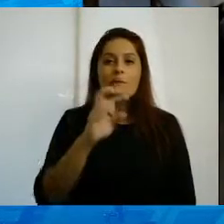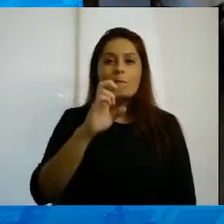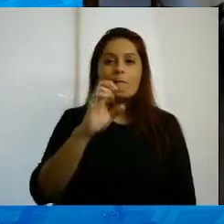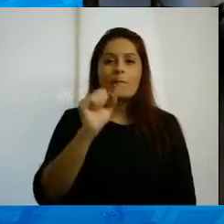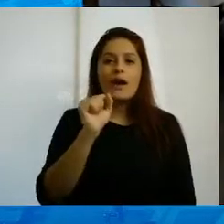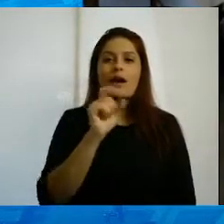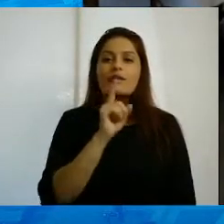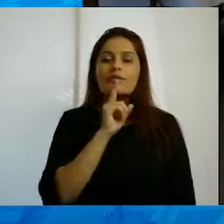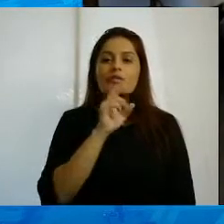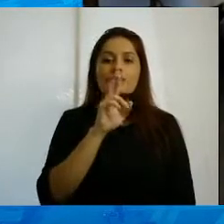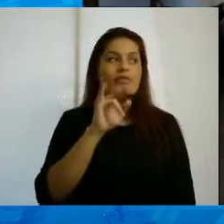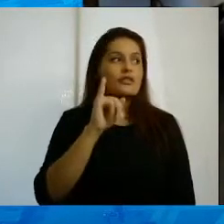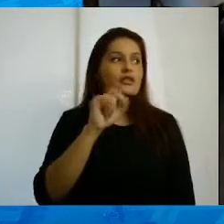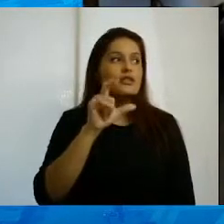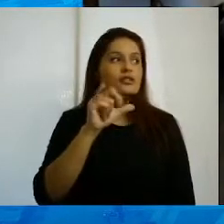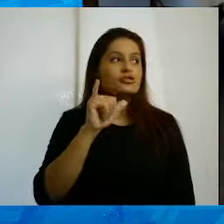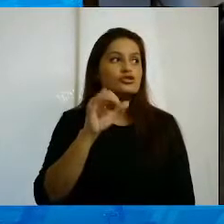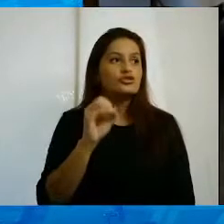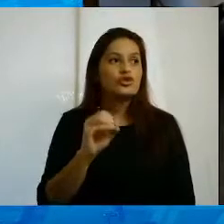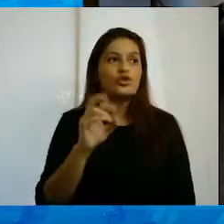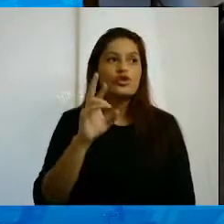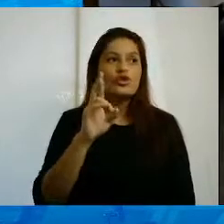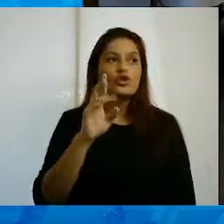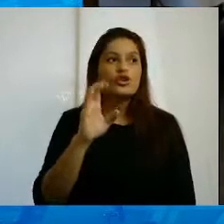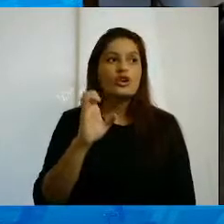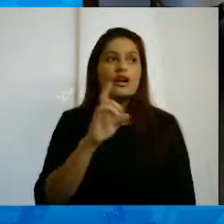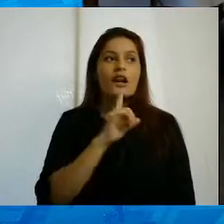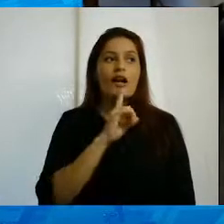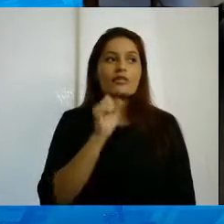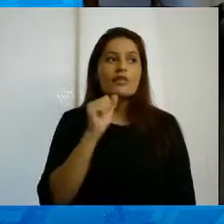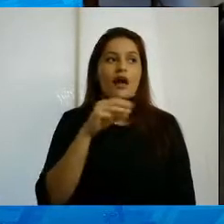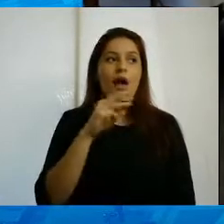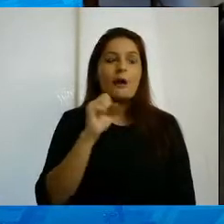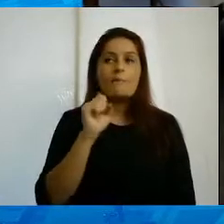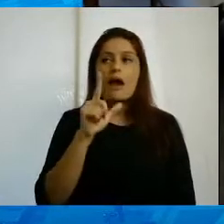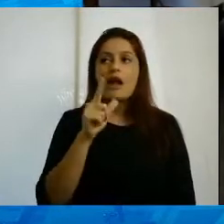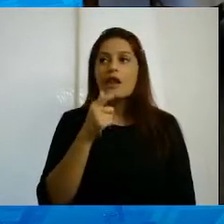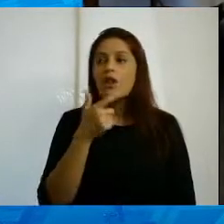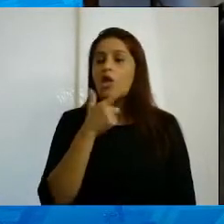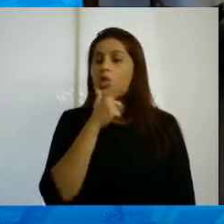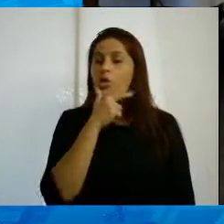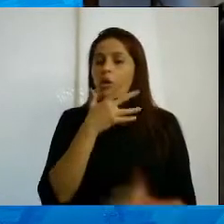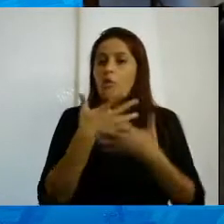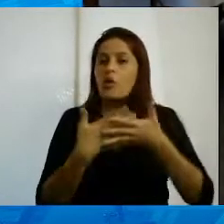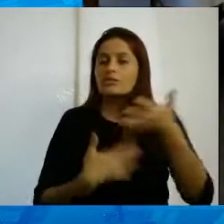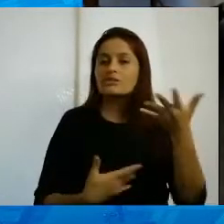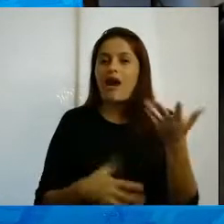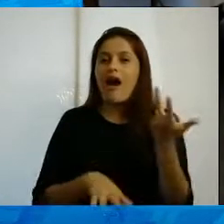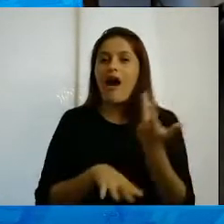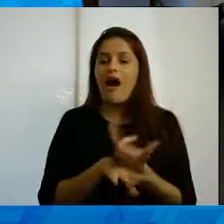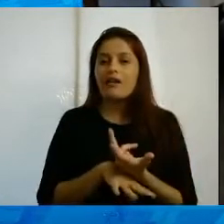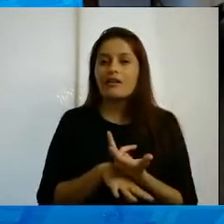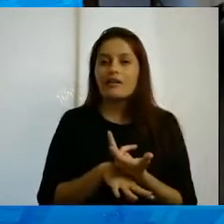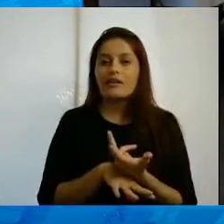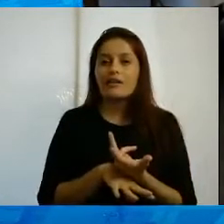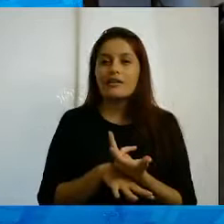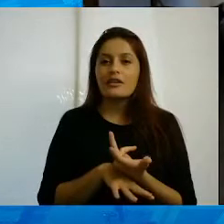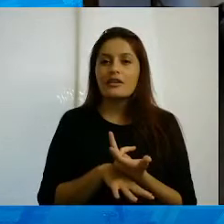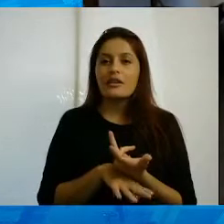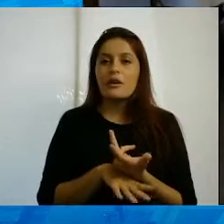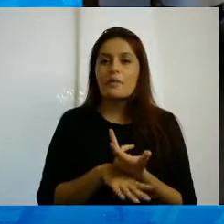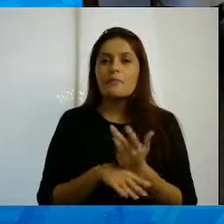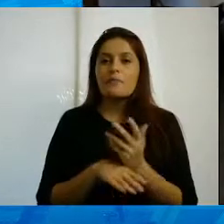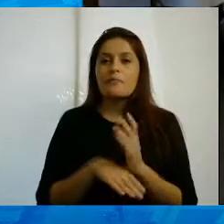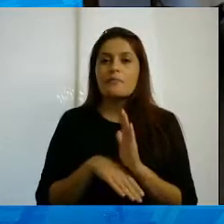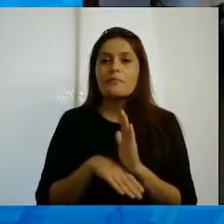Surgieron ahí varias dudas, especialmente relacionado con lo que dice relación con la existencia de una sobre ejecución